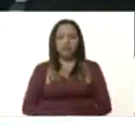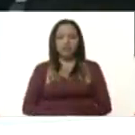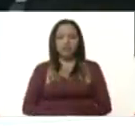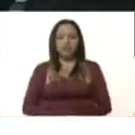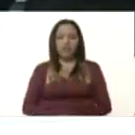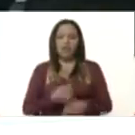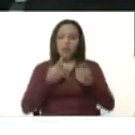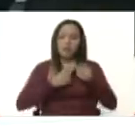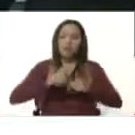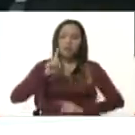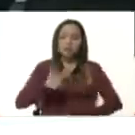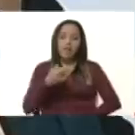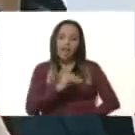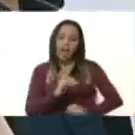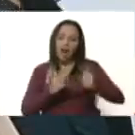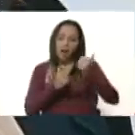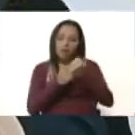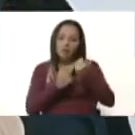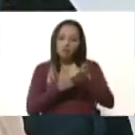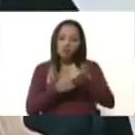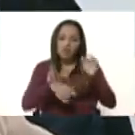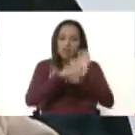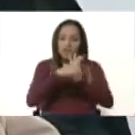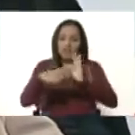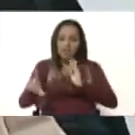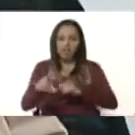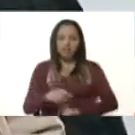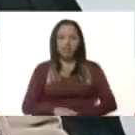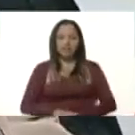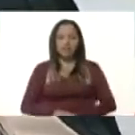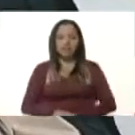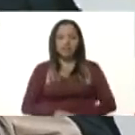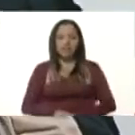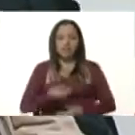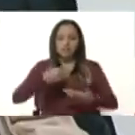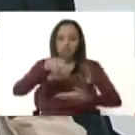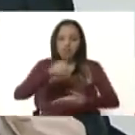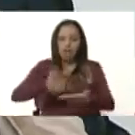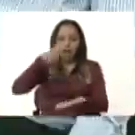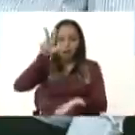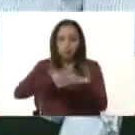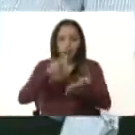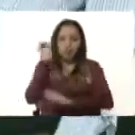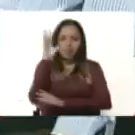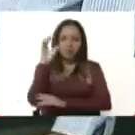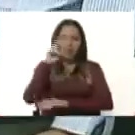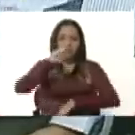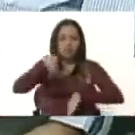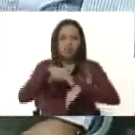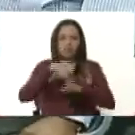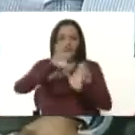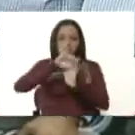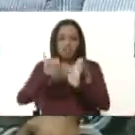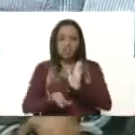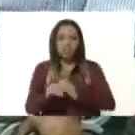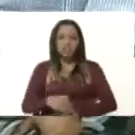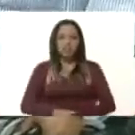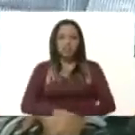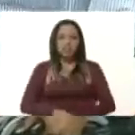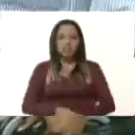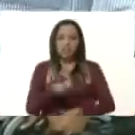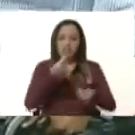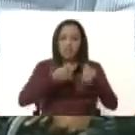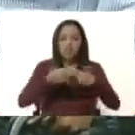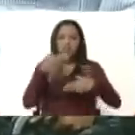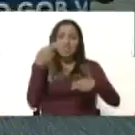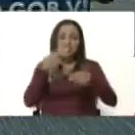Pero además tiene el sustento legal por decreto y aprobación de la Asamblea Constituyente de la riqueza en